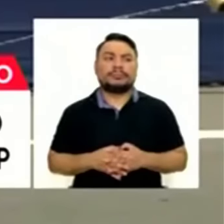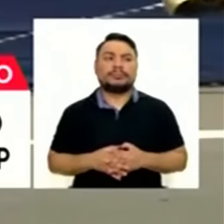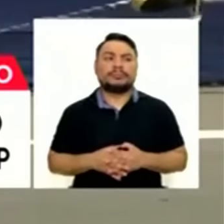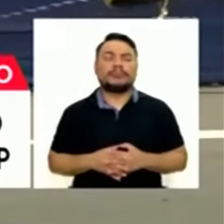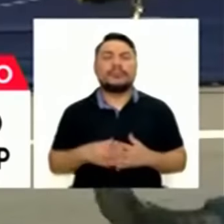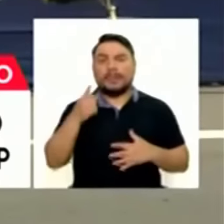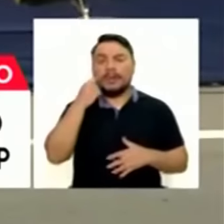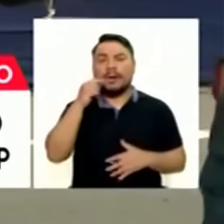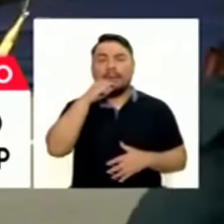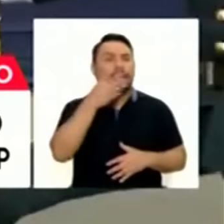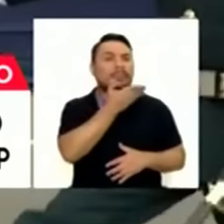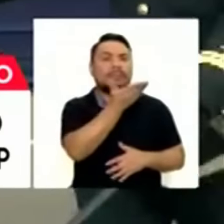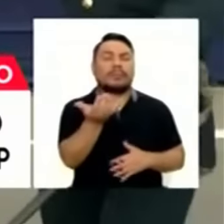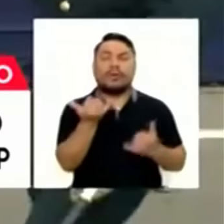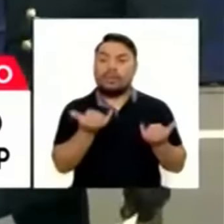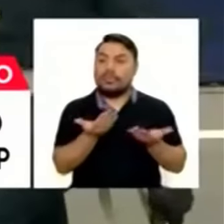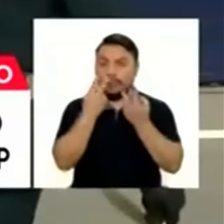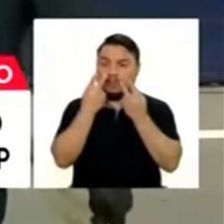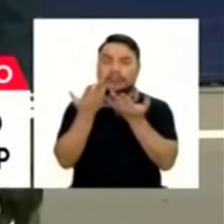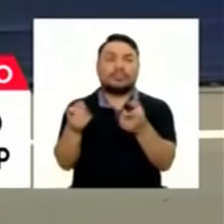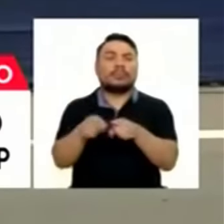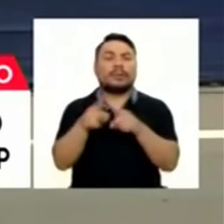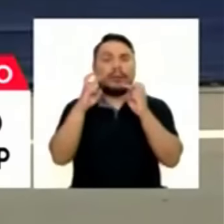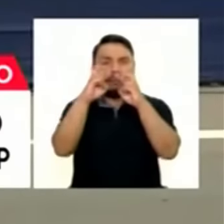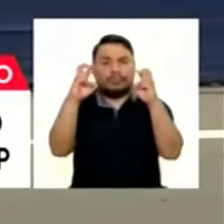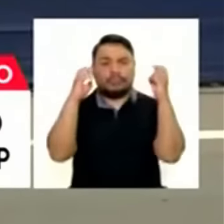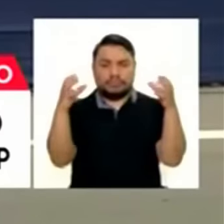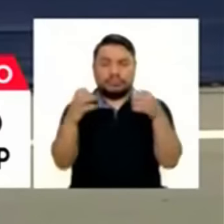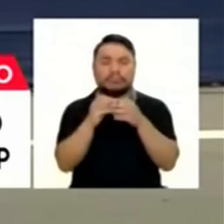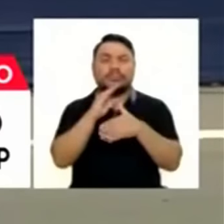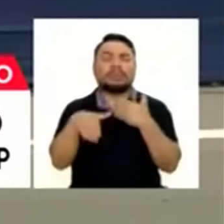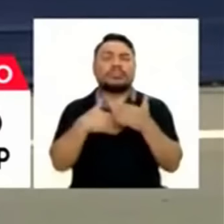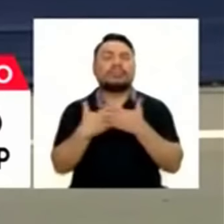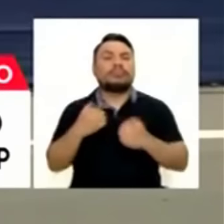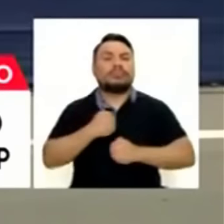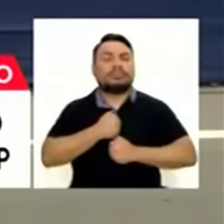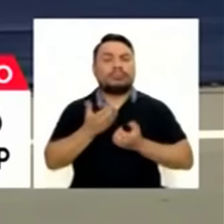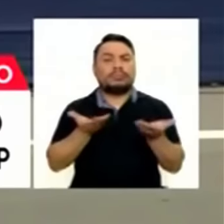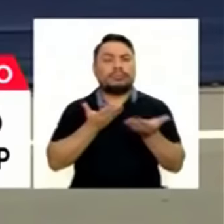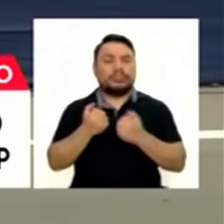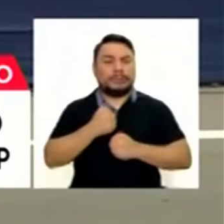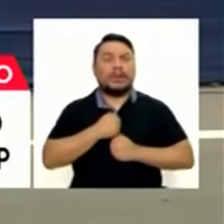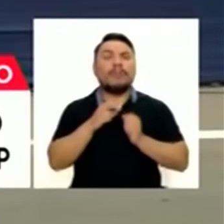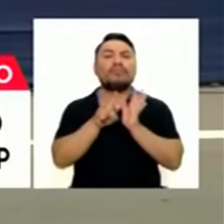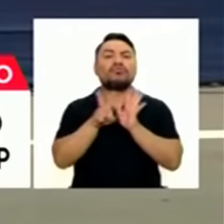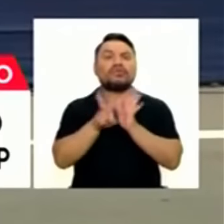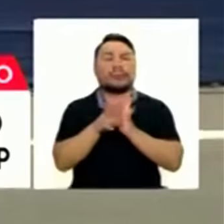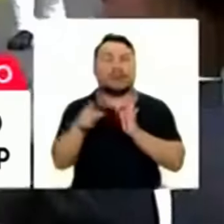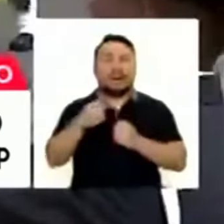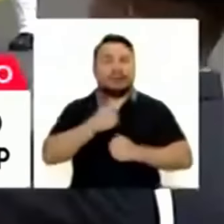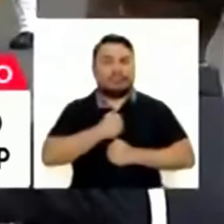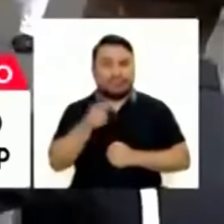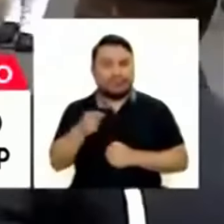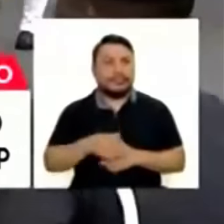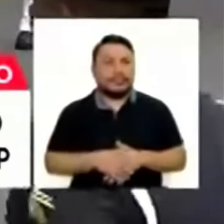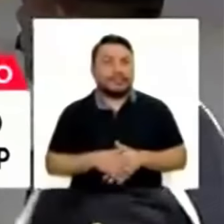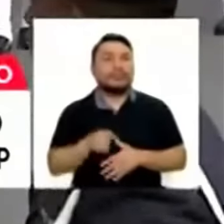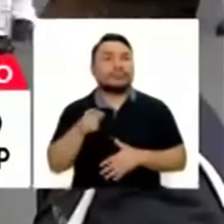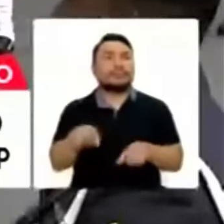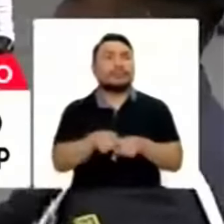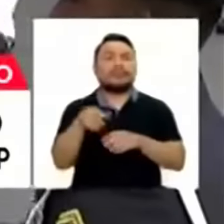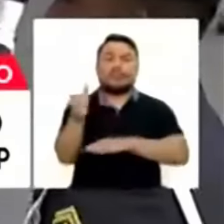Damas y caballeros, desfila el bosque de banderas de las promociones de los contingentes del Batallón del Servicio Militar Voluntario. Las banderas que